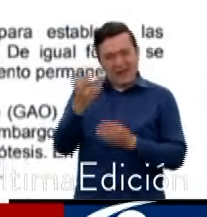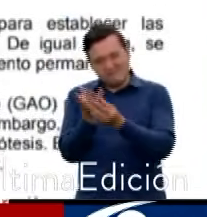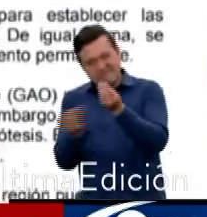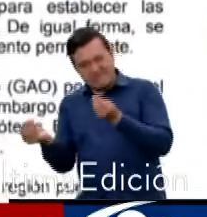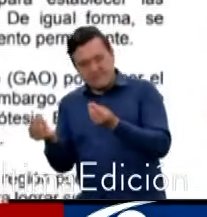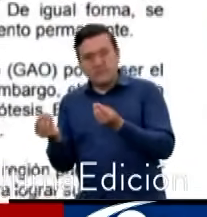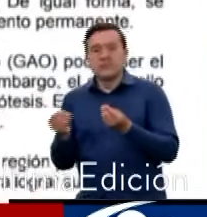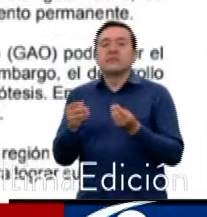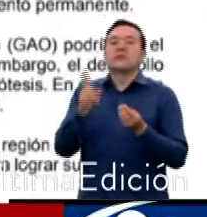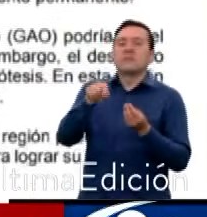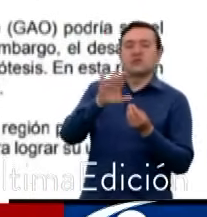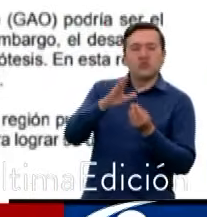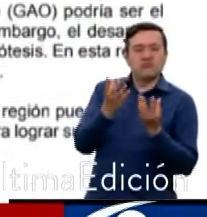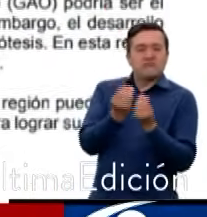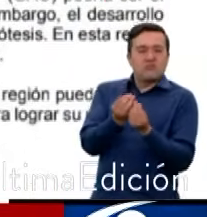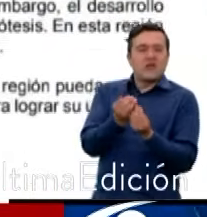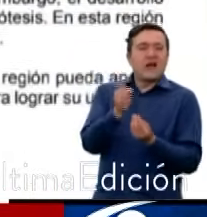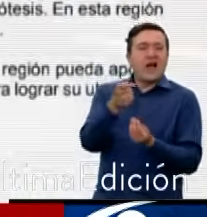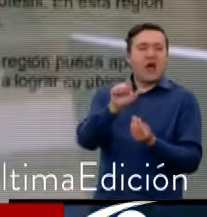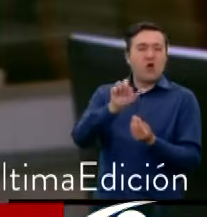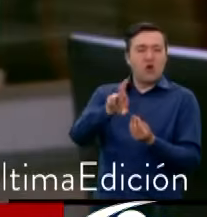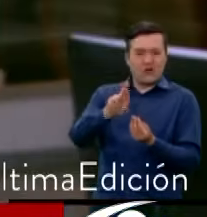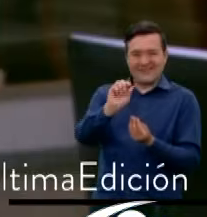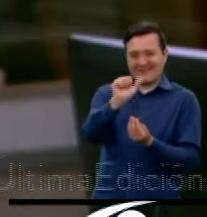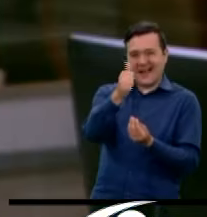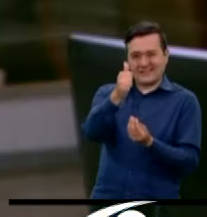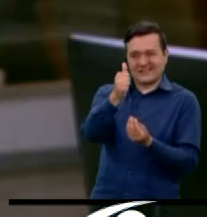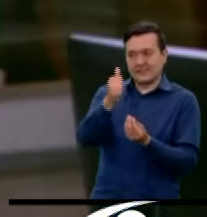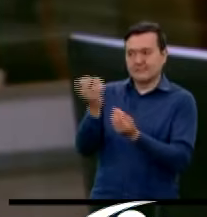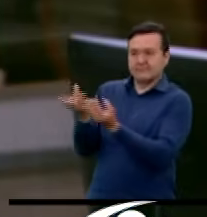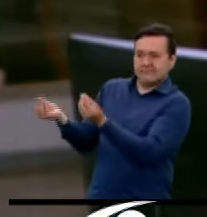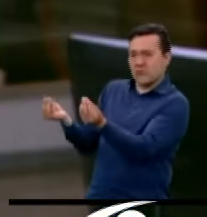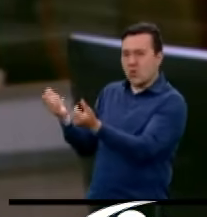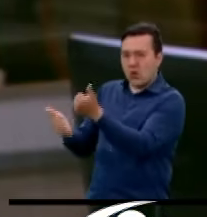residual. Esta es la información que tenemos desde la sala de redacción. Nicolás Rojas, Noticias Caracol.